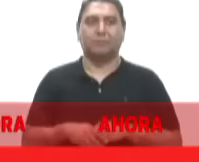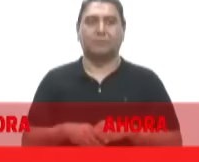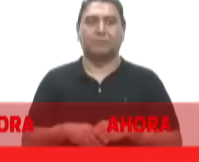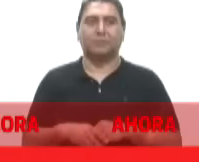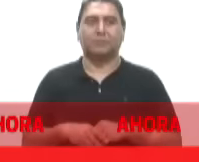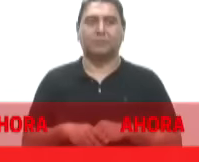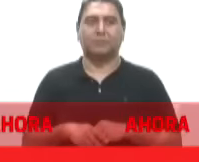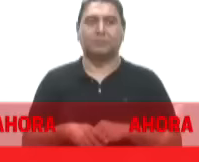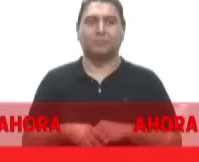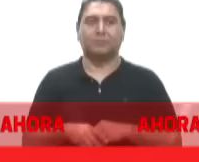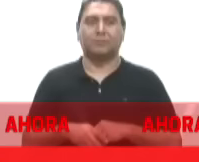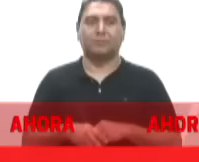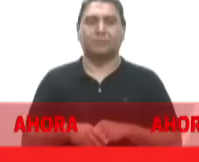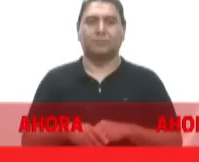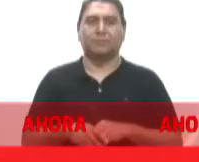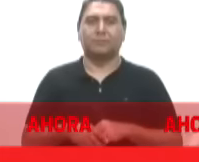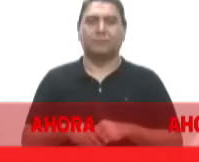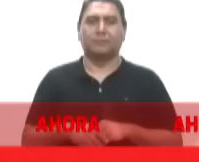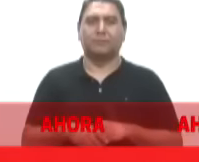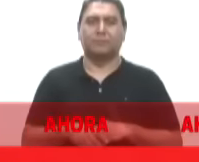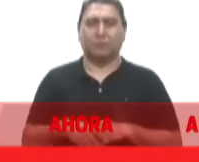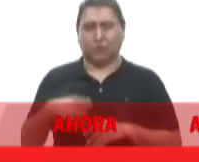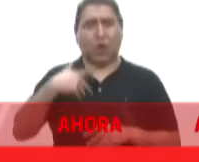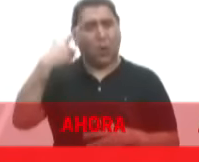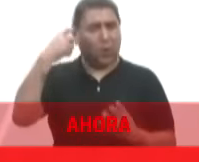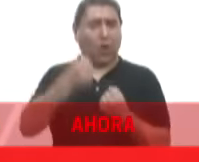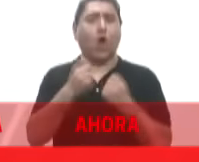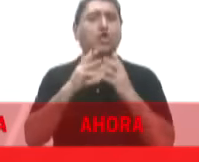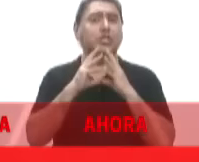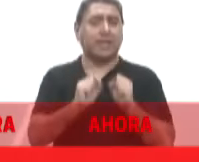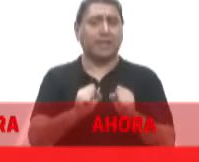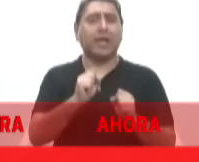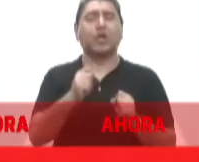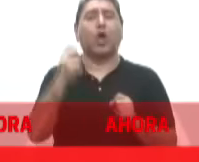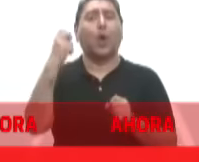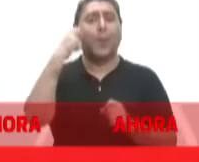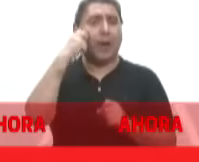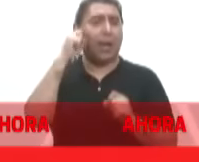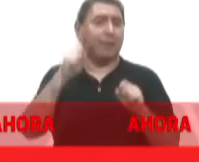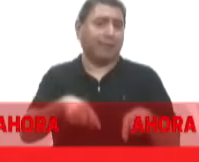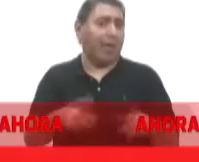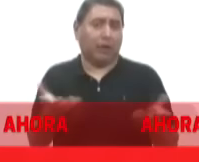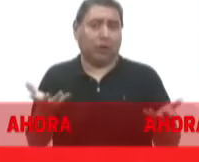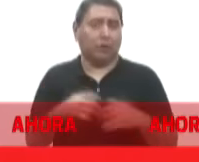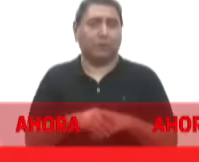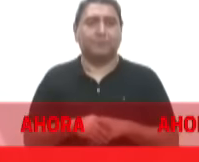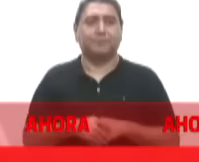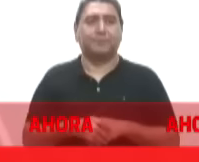Lo que corresponde acá, en esto estoy de acuerdo con el secretario parlamentario.